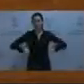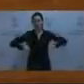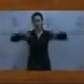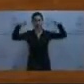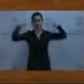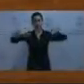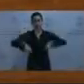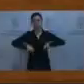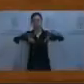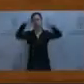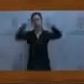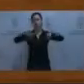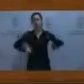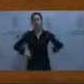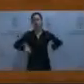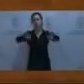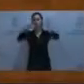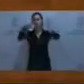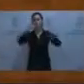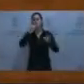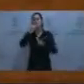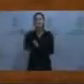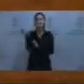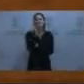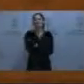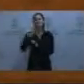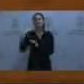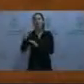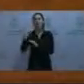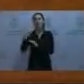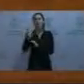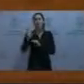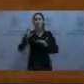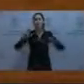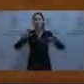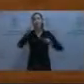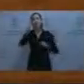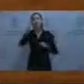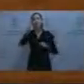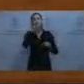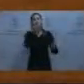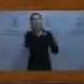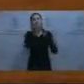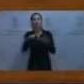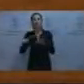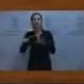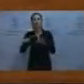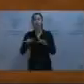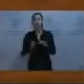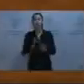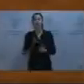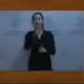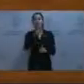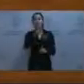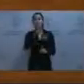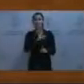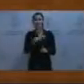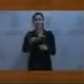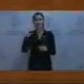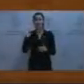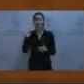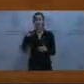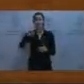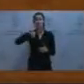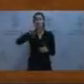construir el mejor complejo turístico del norte de España. Era así como se anunciaba la iniciativa del Gobierno en aquel momento por la consejera Ana Rosa